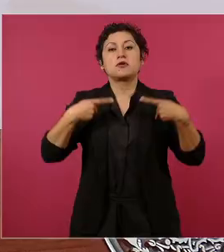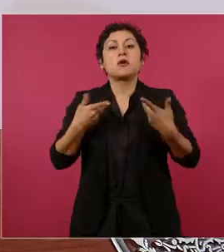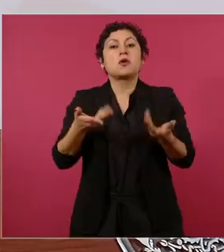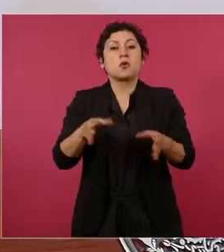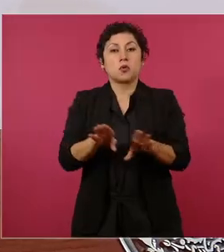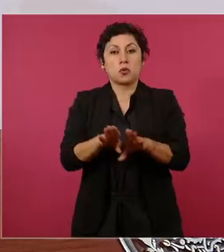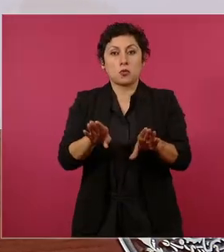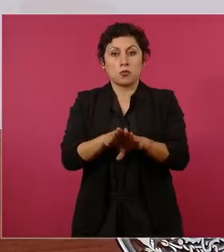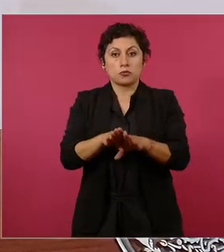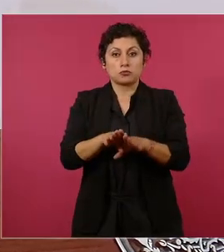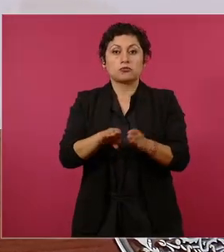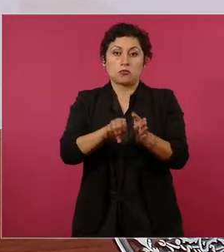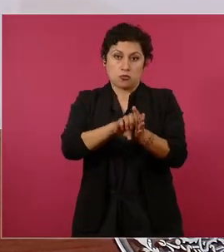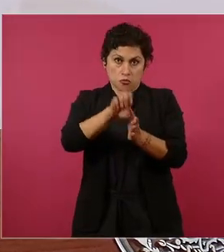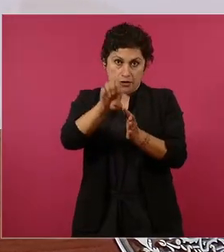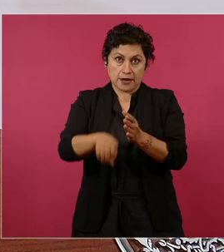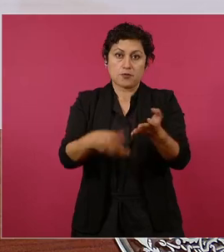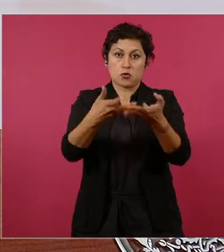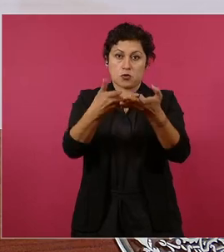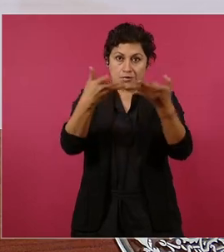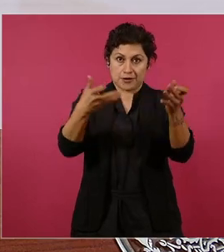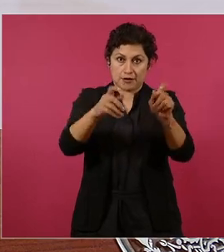fue la distribución de la tierra,